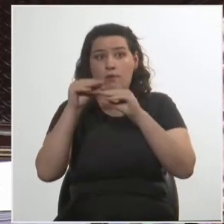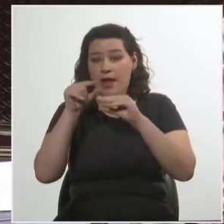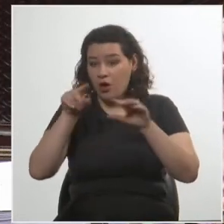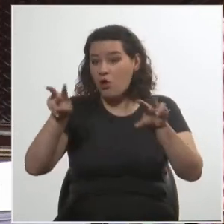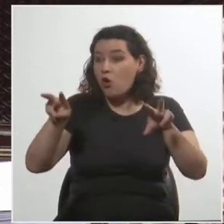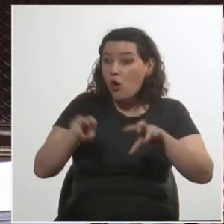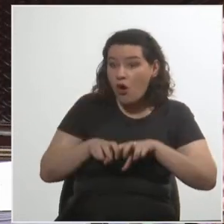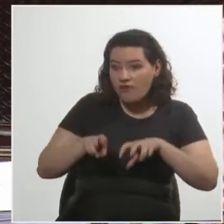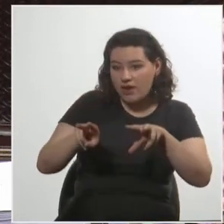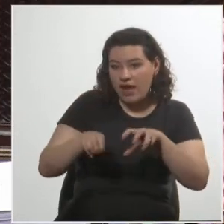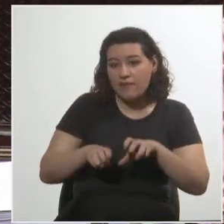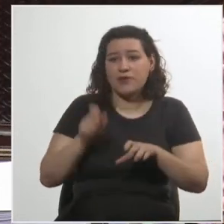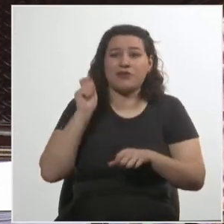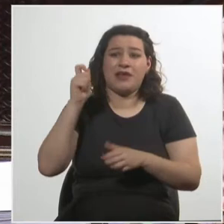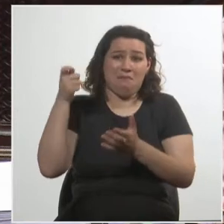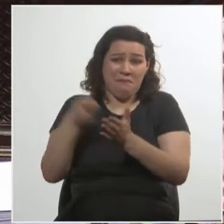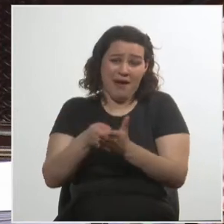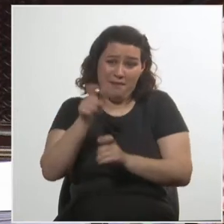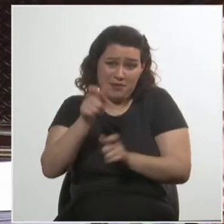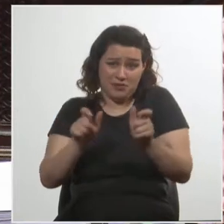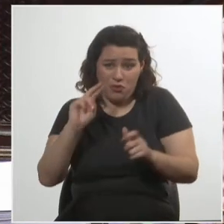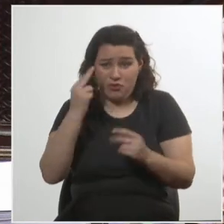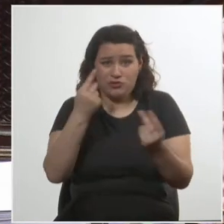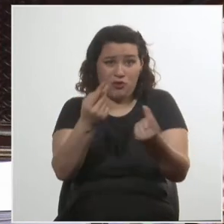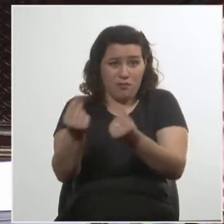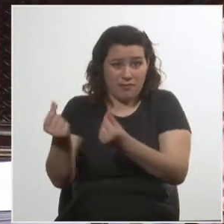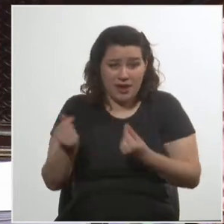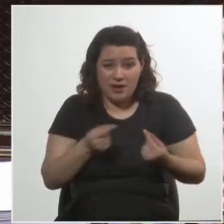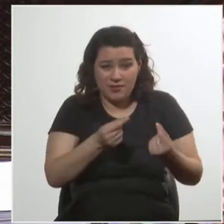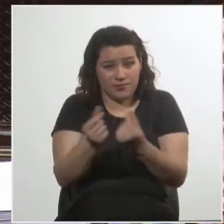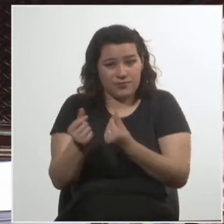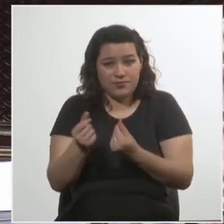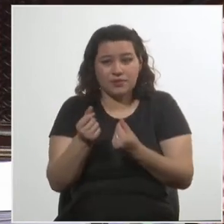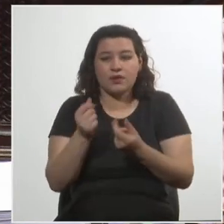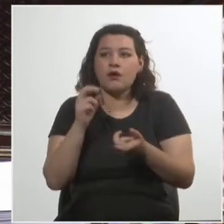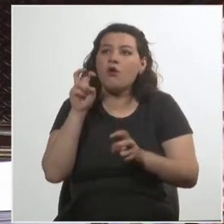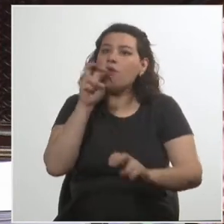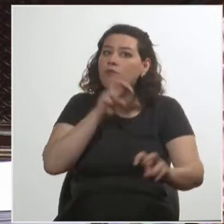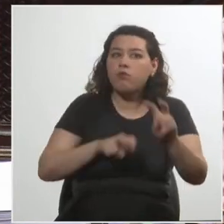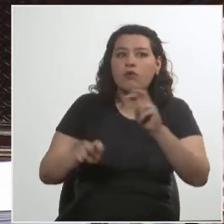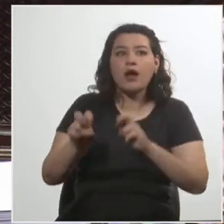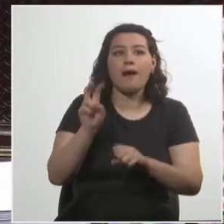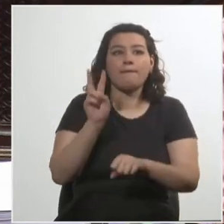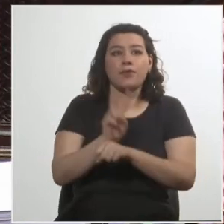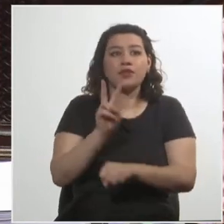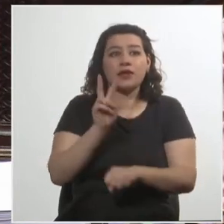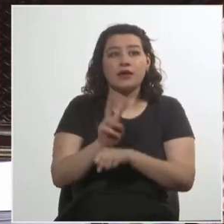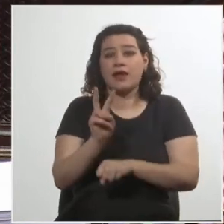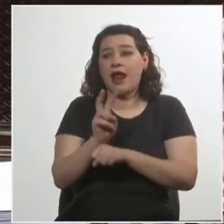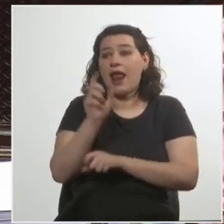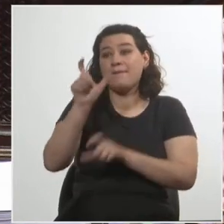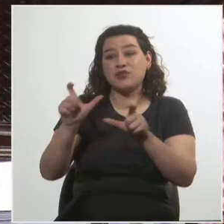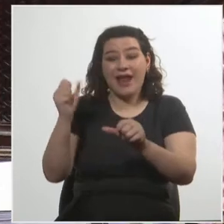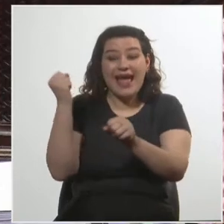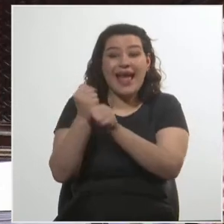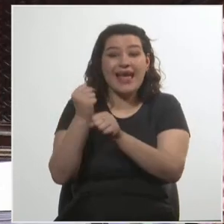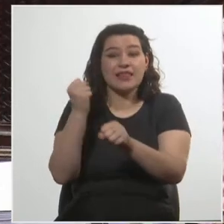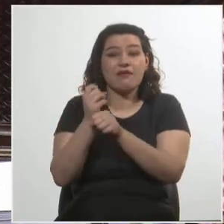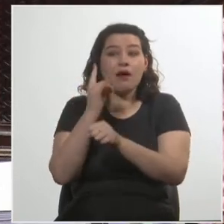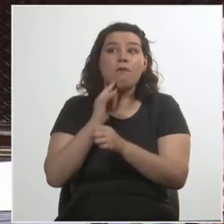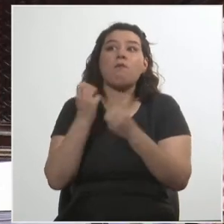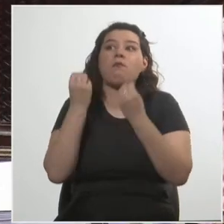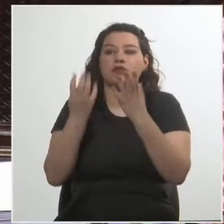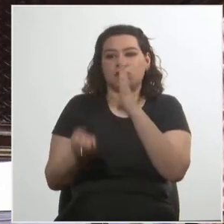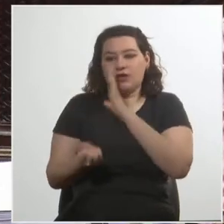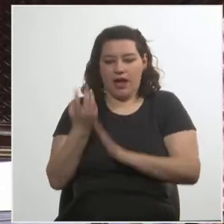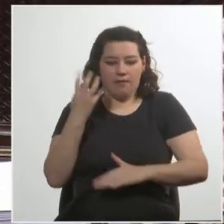uruguayos y que tenía el sentido de la protección de los tamberos porque para eso se constituyó el fondo